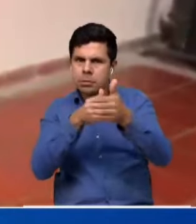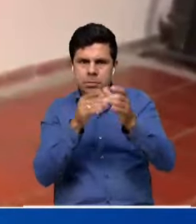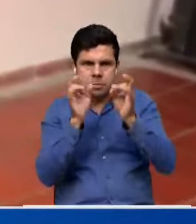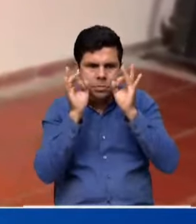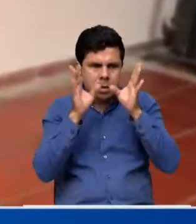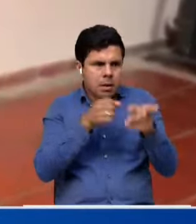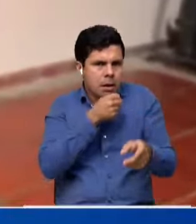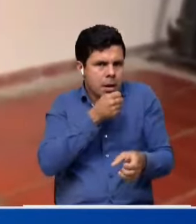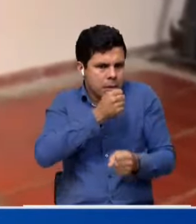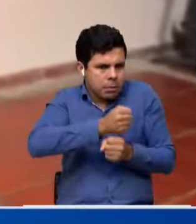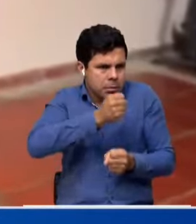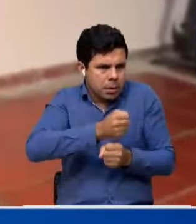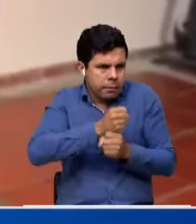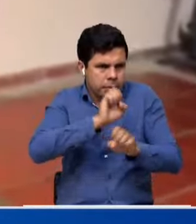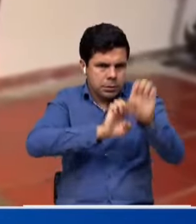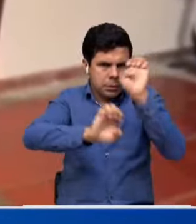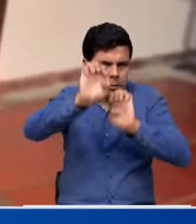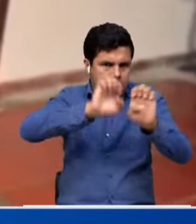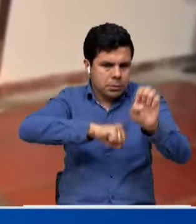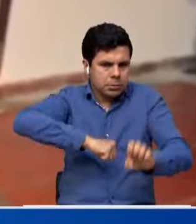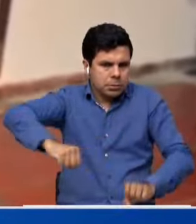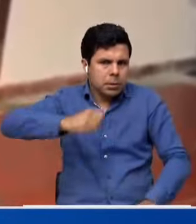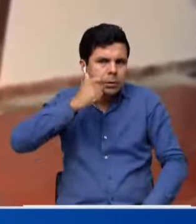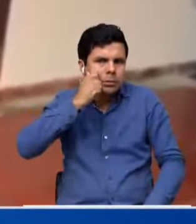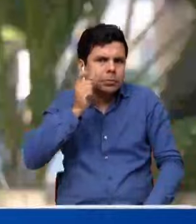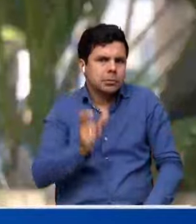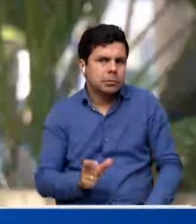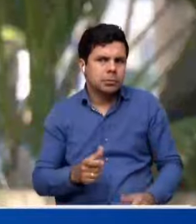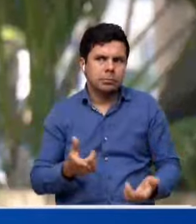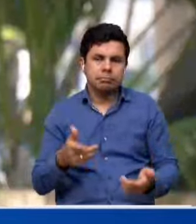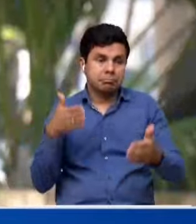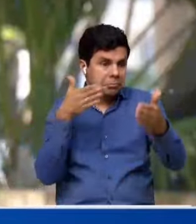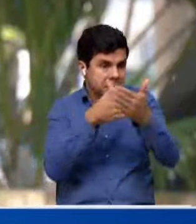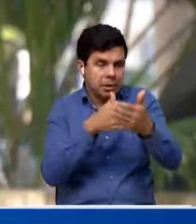su oficio en defensor de derechos de la comunidad.